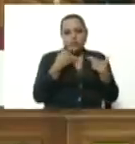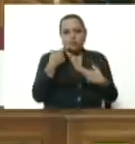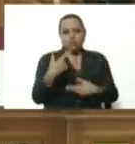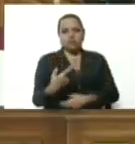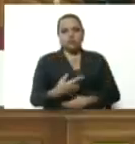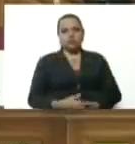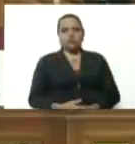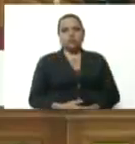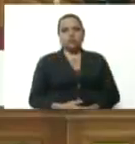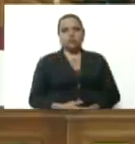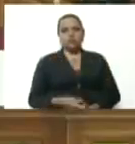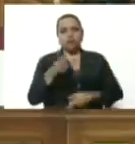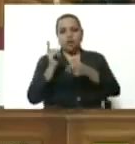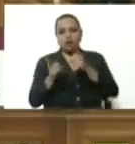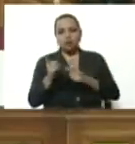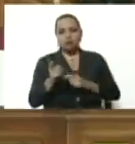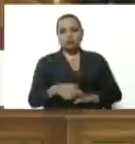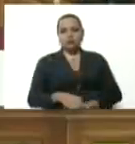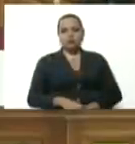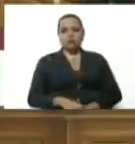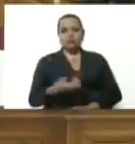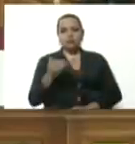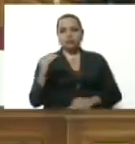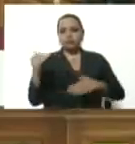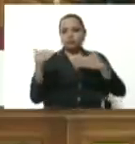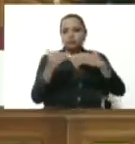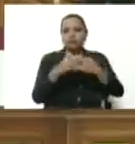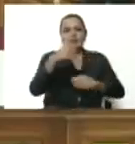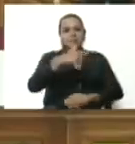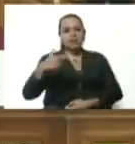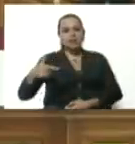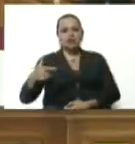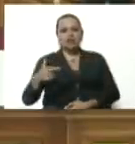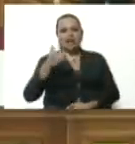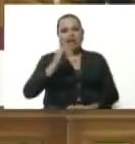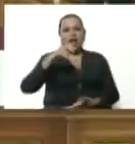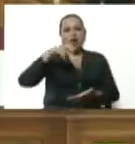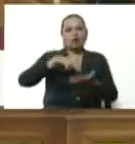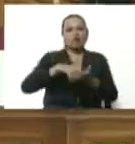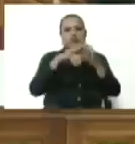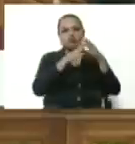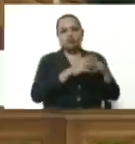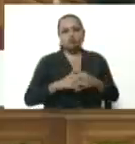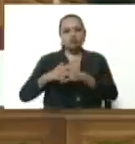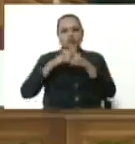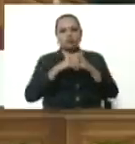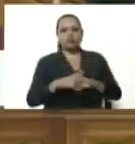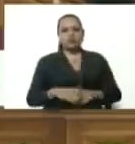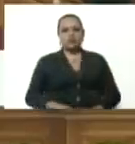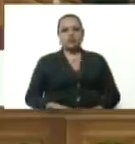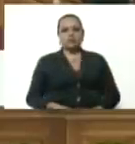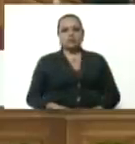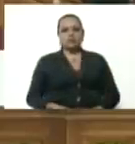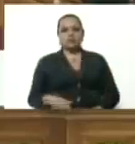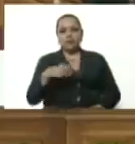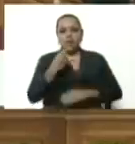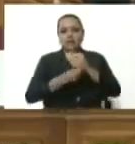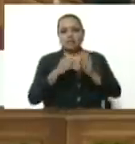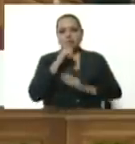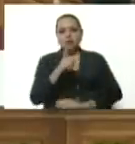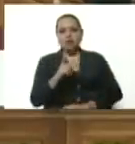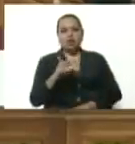Son enemigos de esta patria. Son aquí agentes del imperialismo para conspirar. Y no tienen un